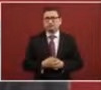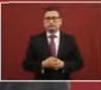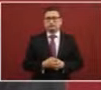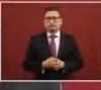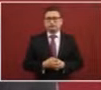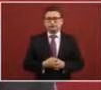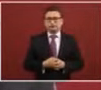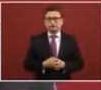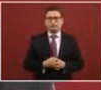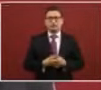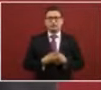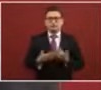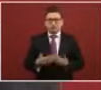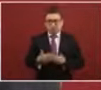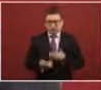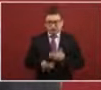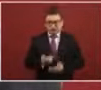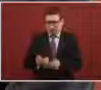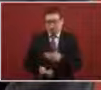y avanzamos,